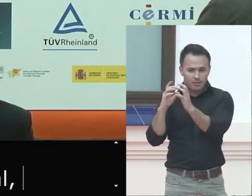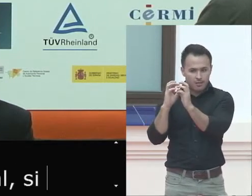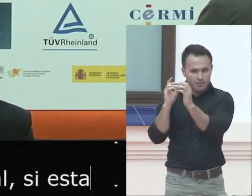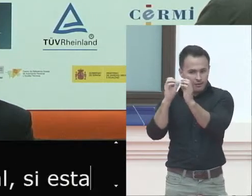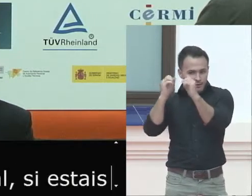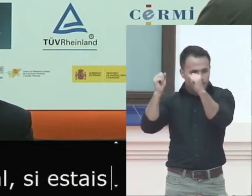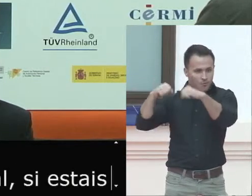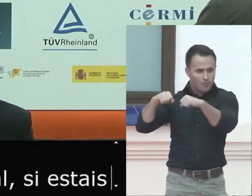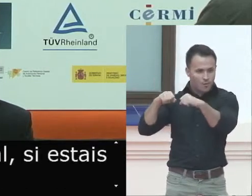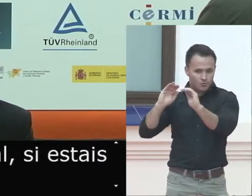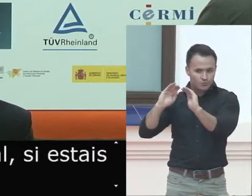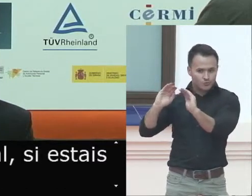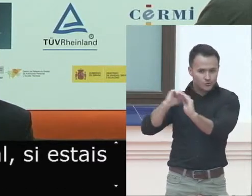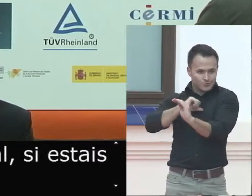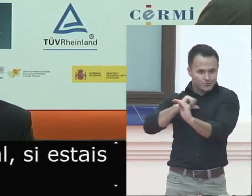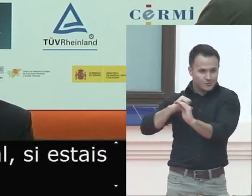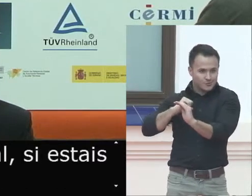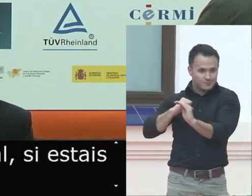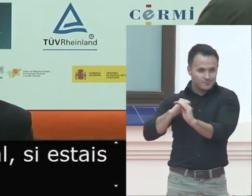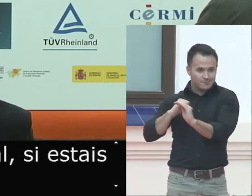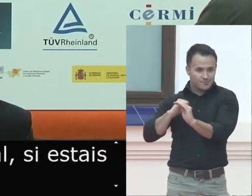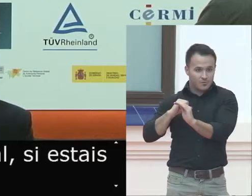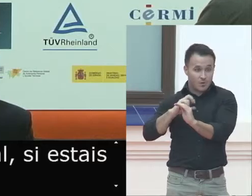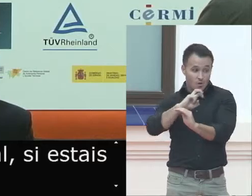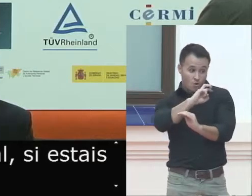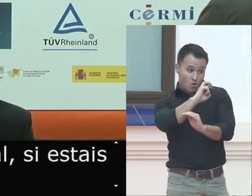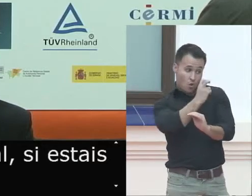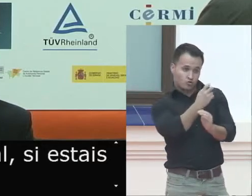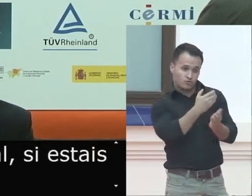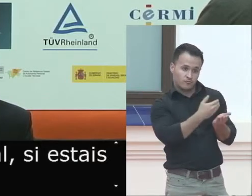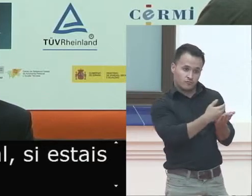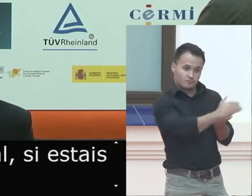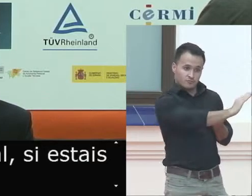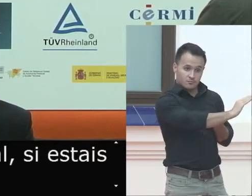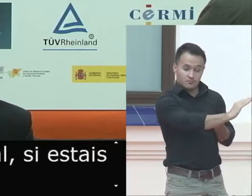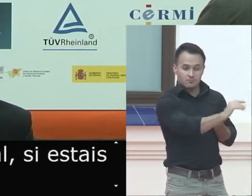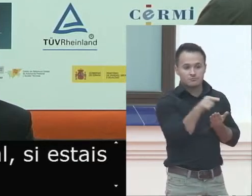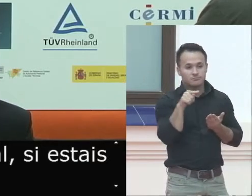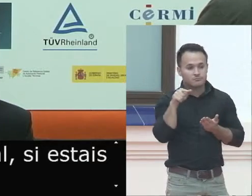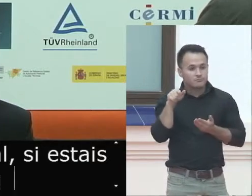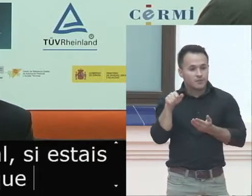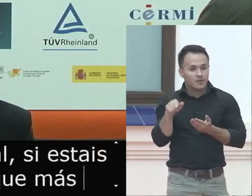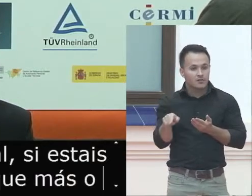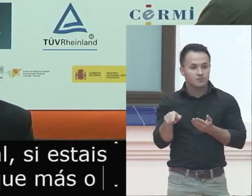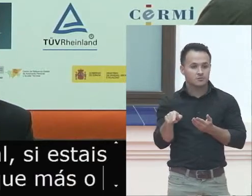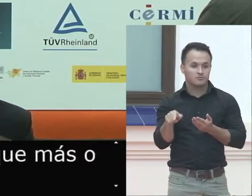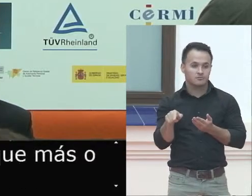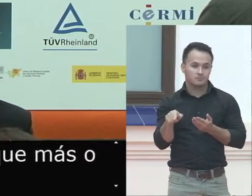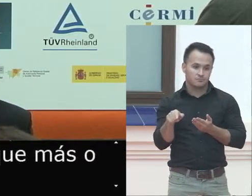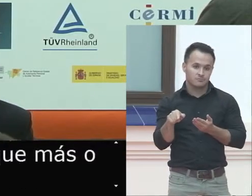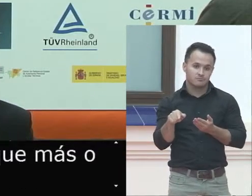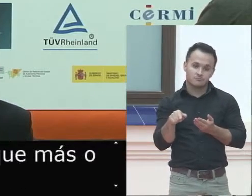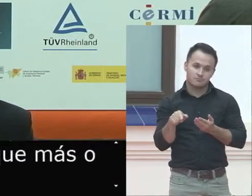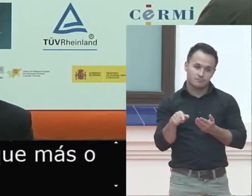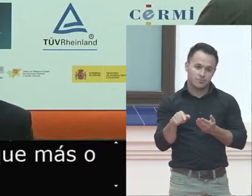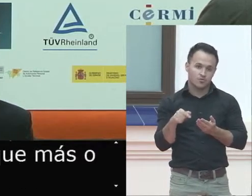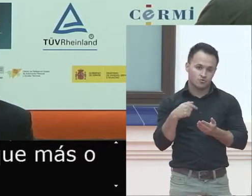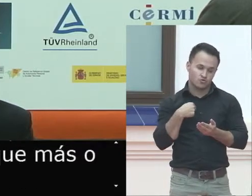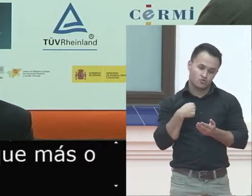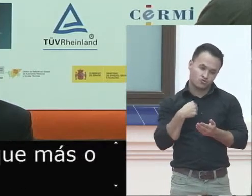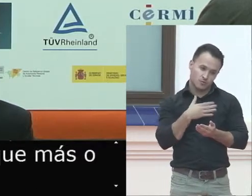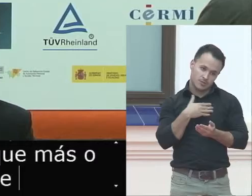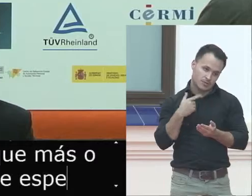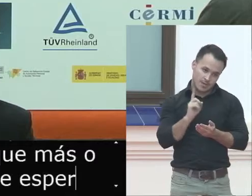acuerdo que más o menos deja todo abierto, eso es lo que esperamos de hacer una